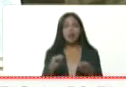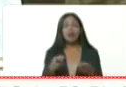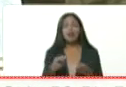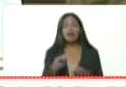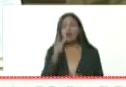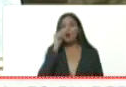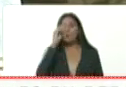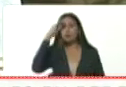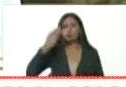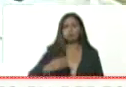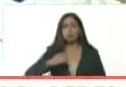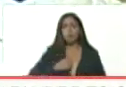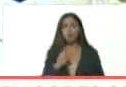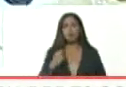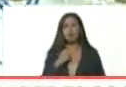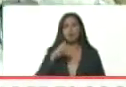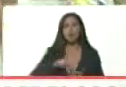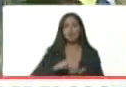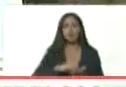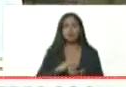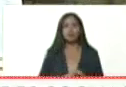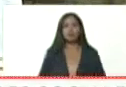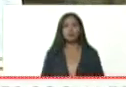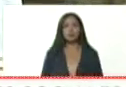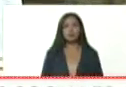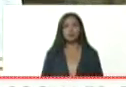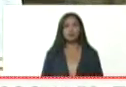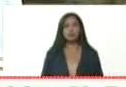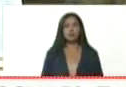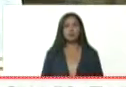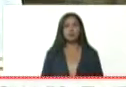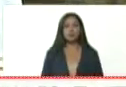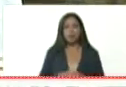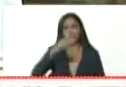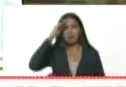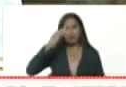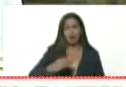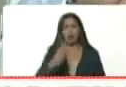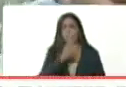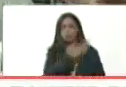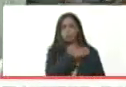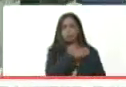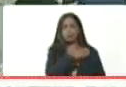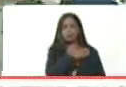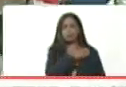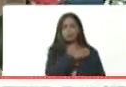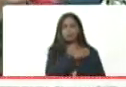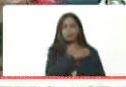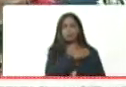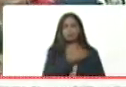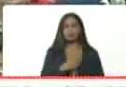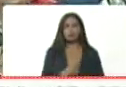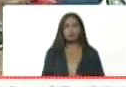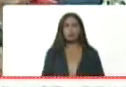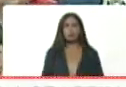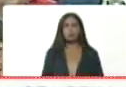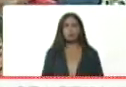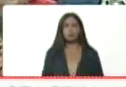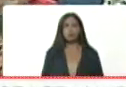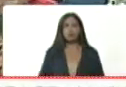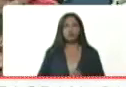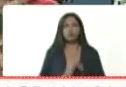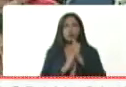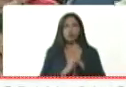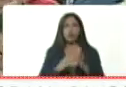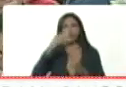comandante de la policía en estado miranda al general humberto buckley comandante